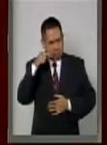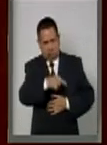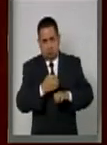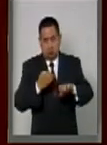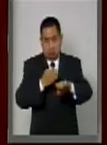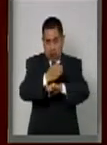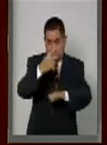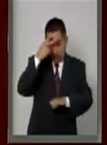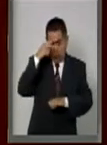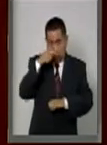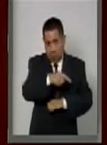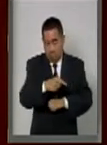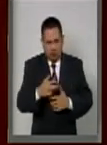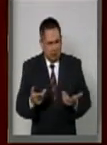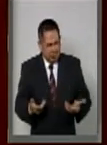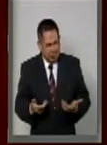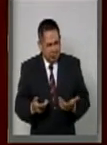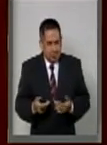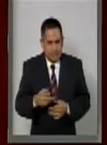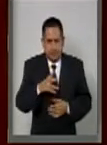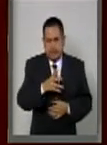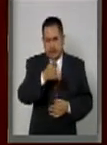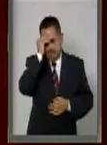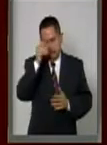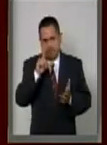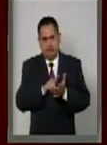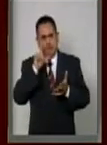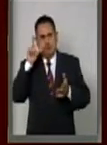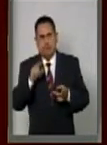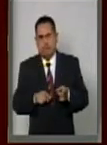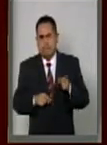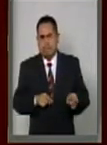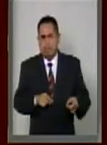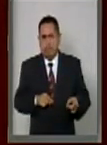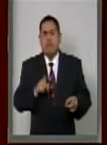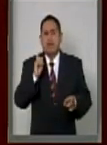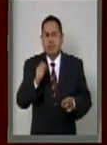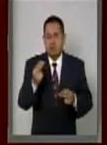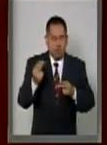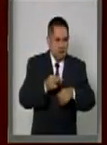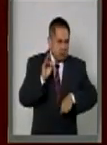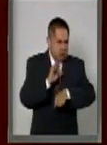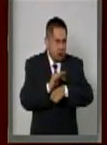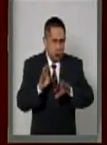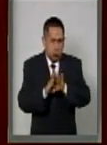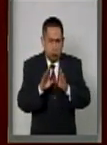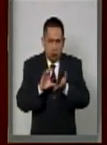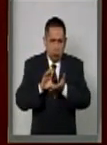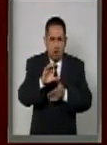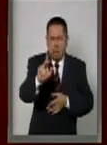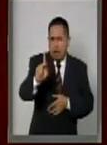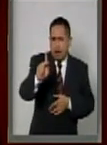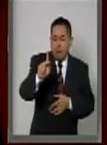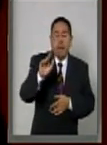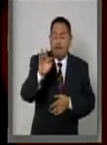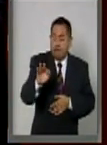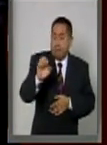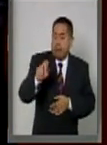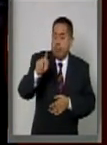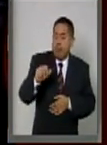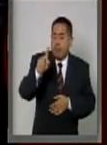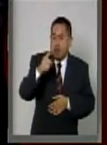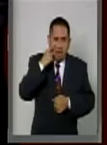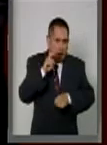México dejó dos importantes lecciones. Por un lado, la necesidad de fortalecer los recursos de la FEPADE para la prevención